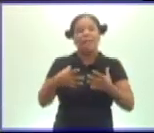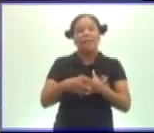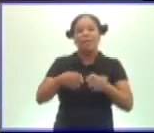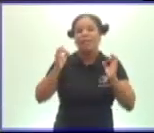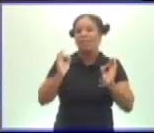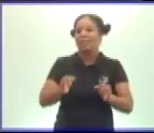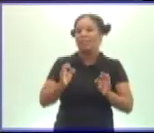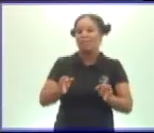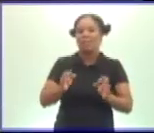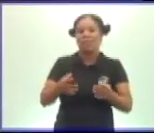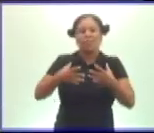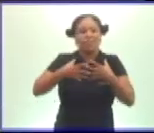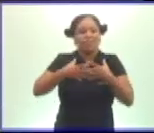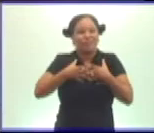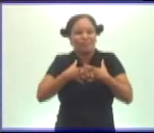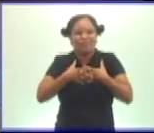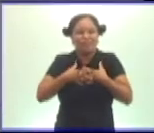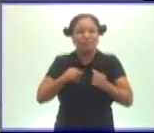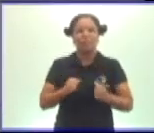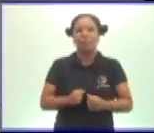homogénea.